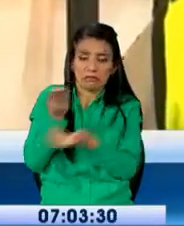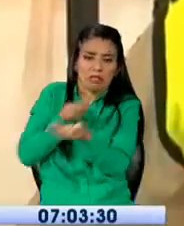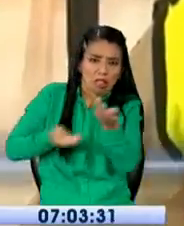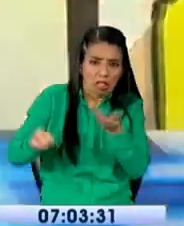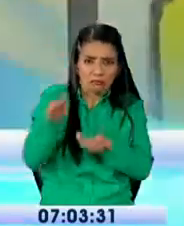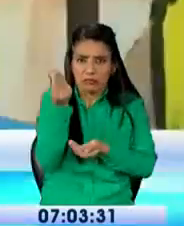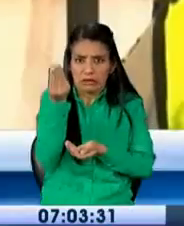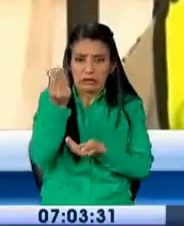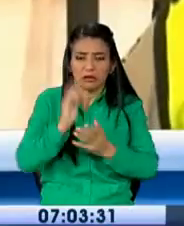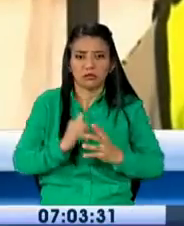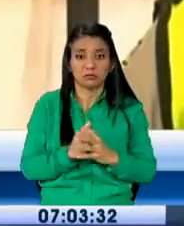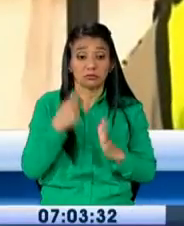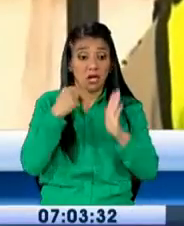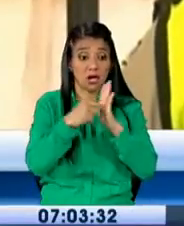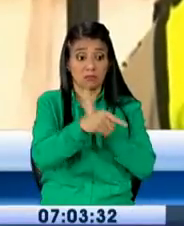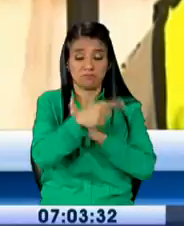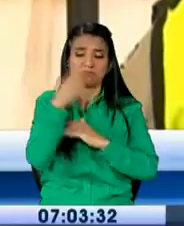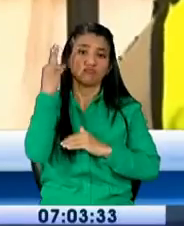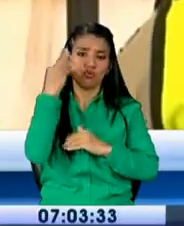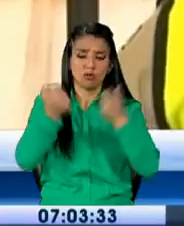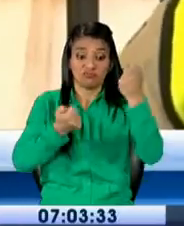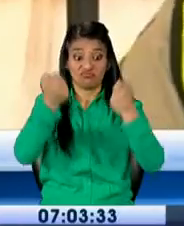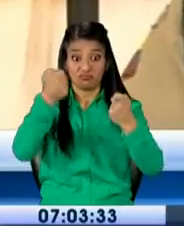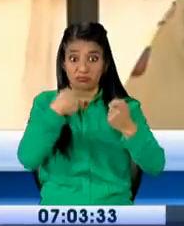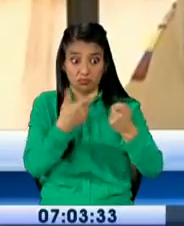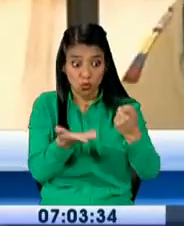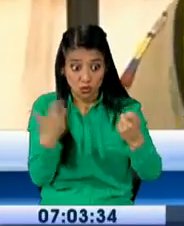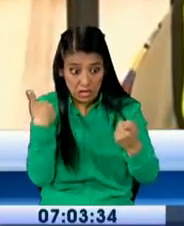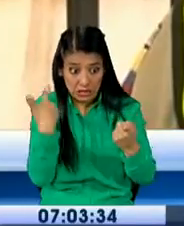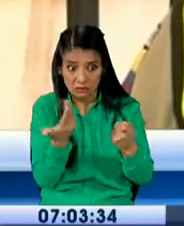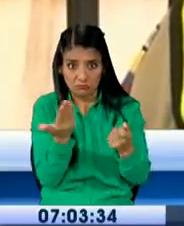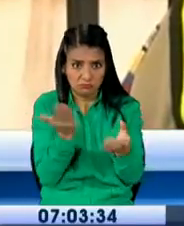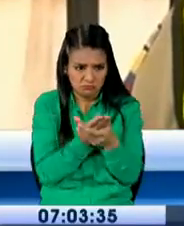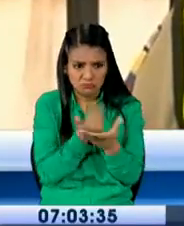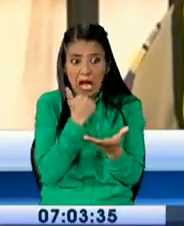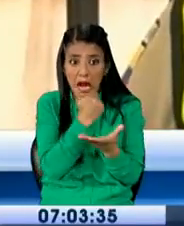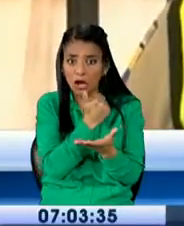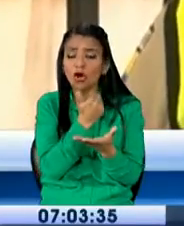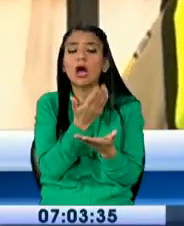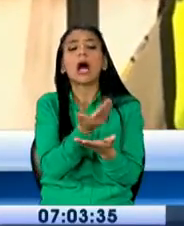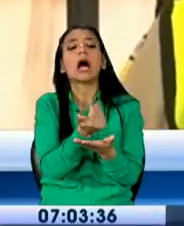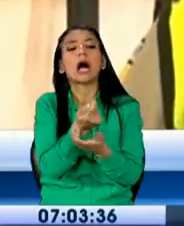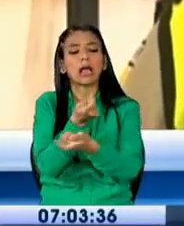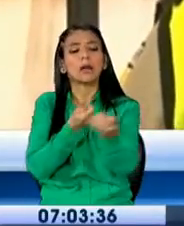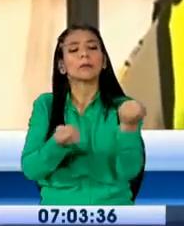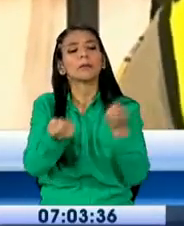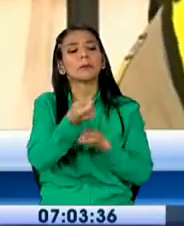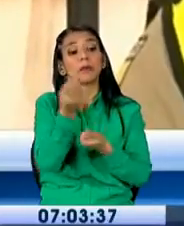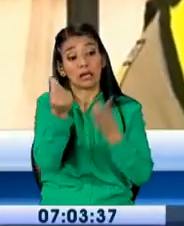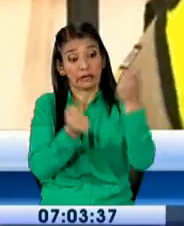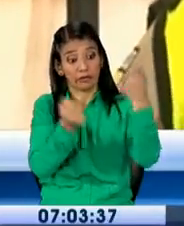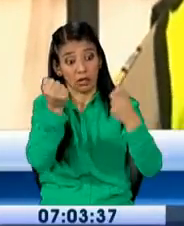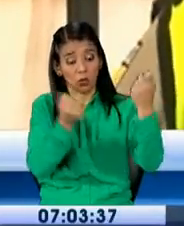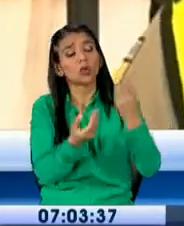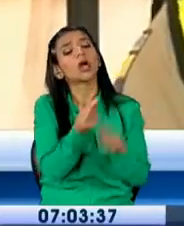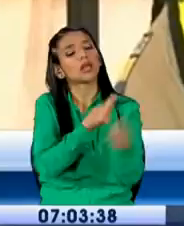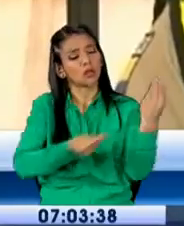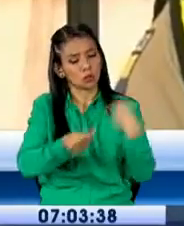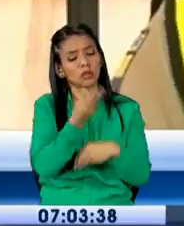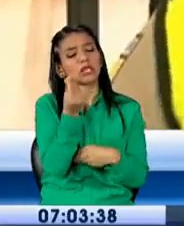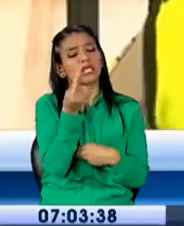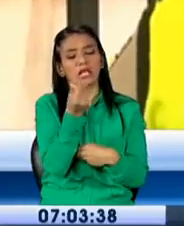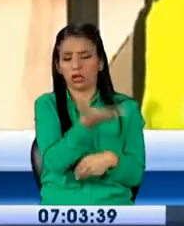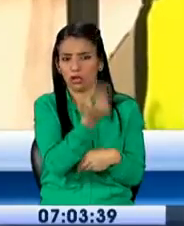la propietaria, el policía procede a retirarle una radio como prenda hasta que consiga el dinero y le